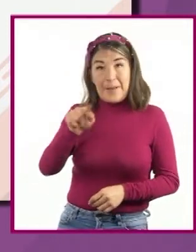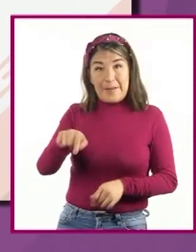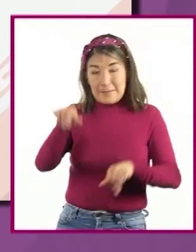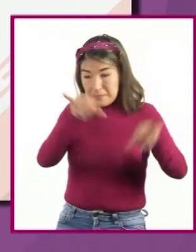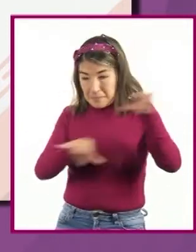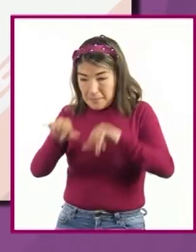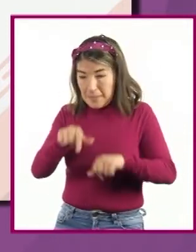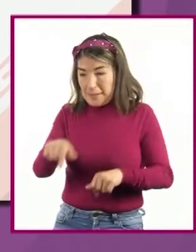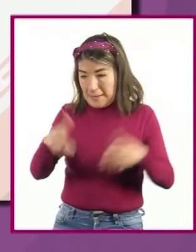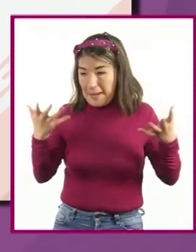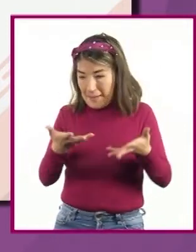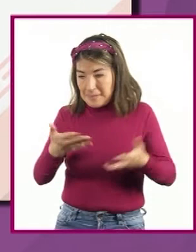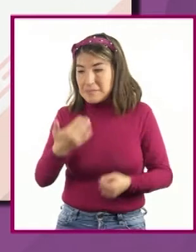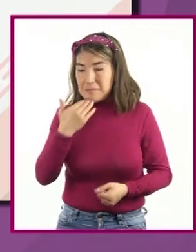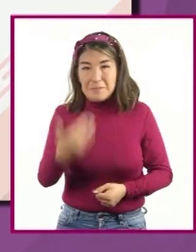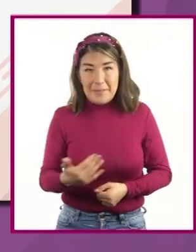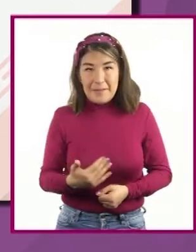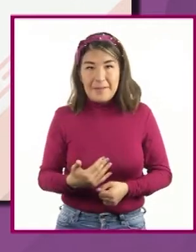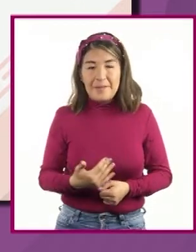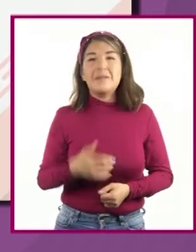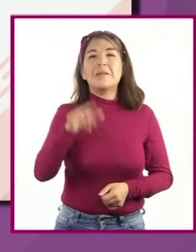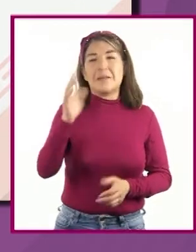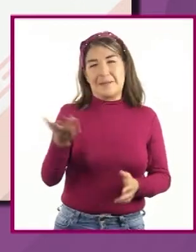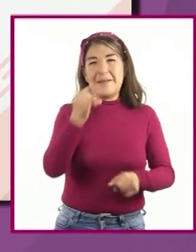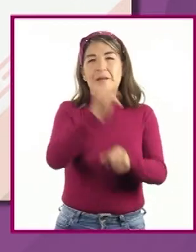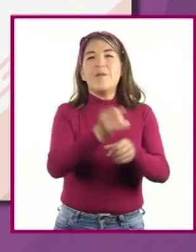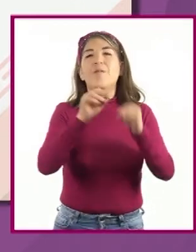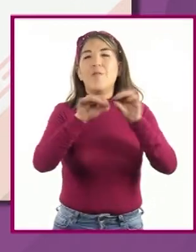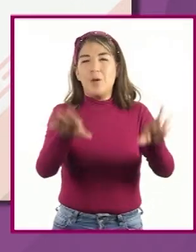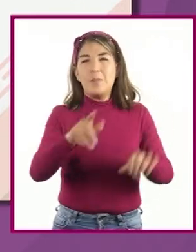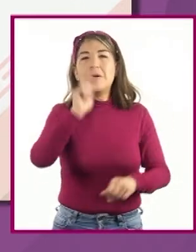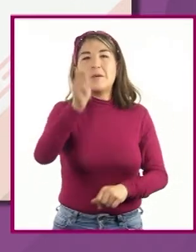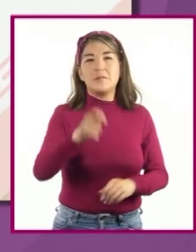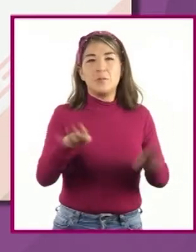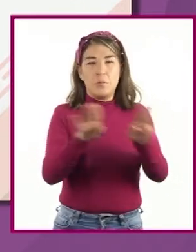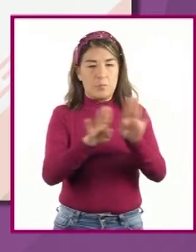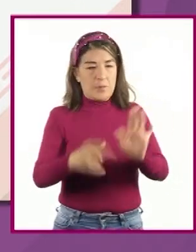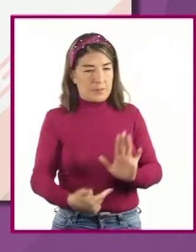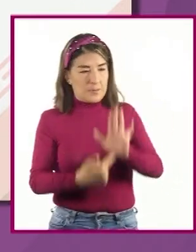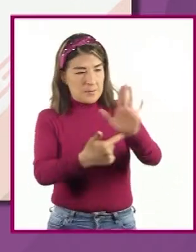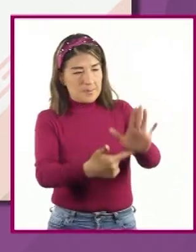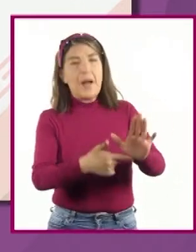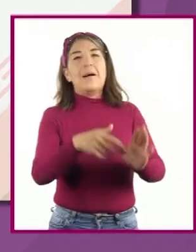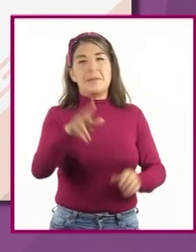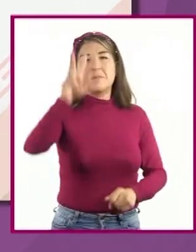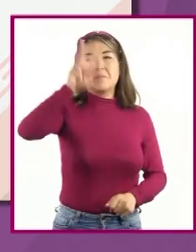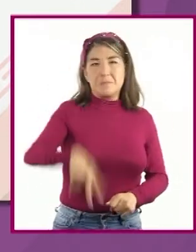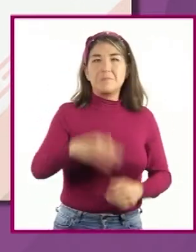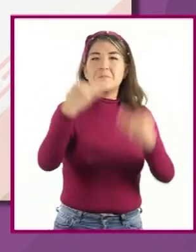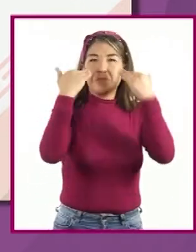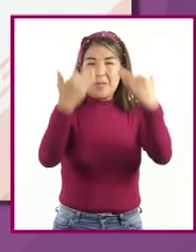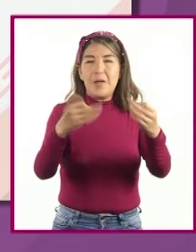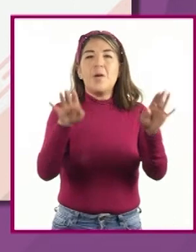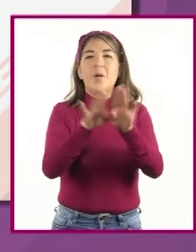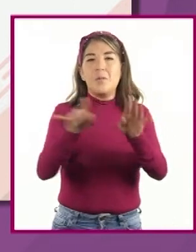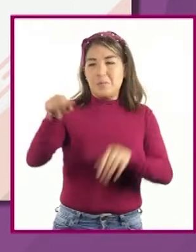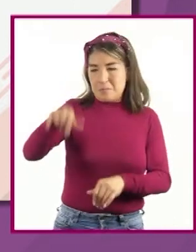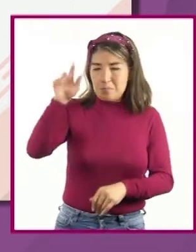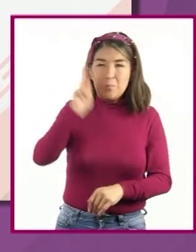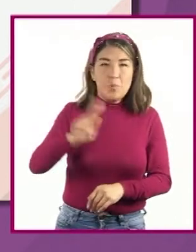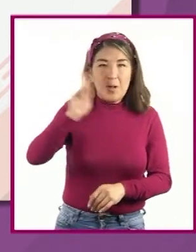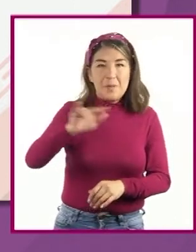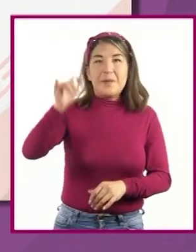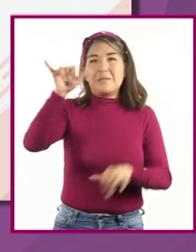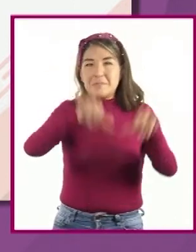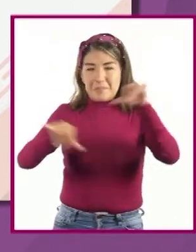experimentación fue realizada. Es decir, los informes son una constancia de que el experimento fue llevado a cabo por el